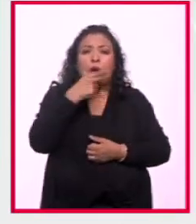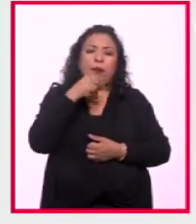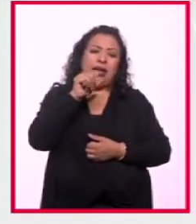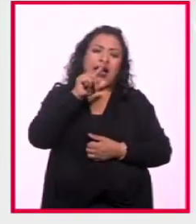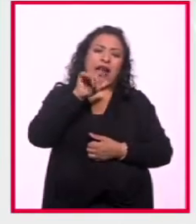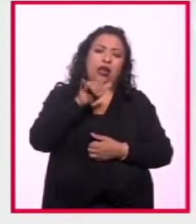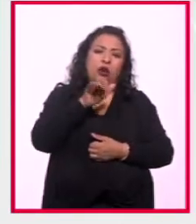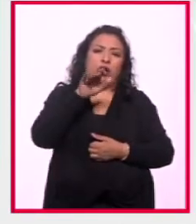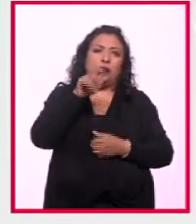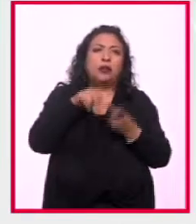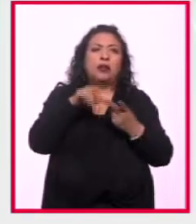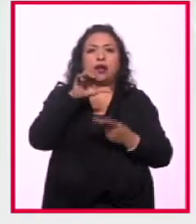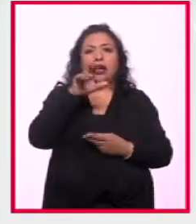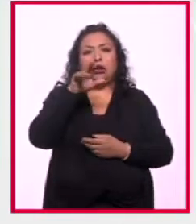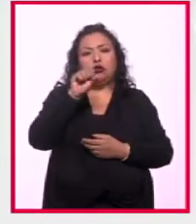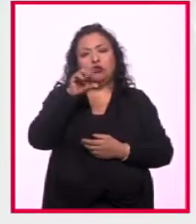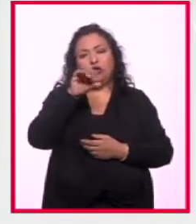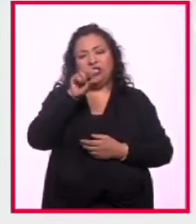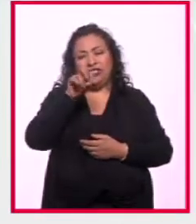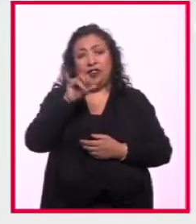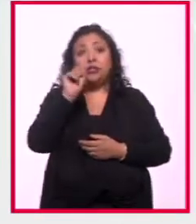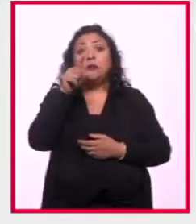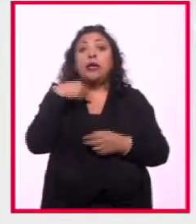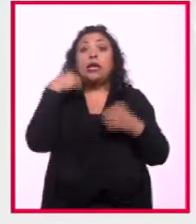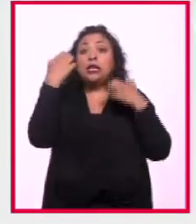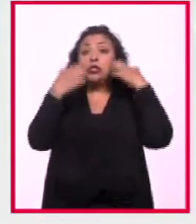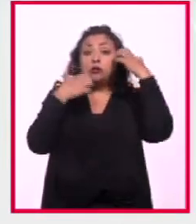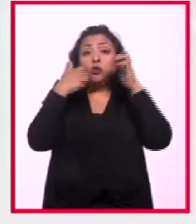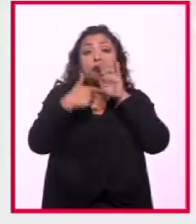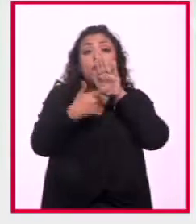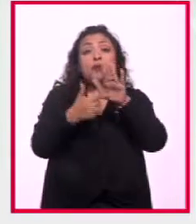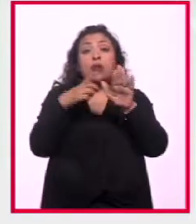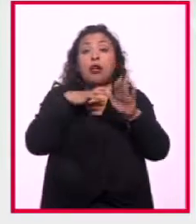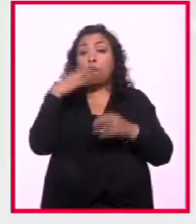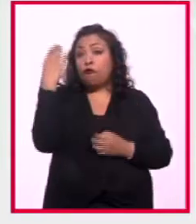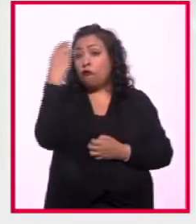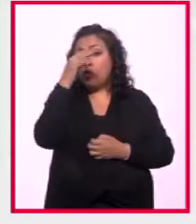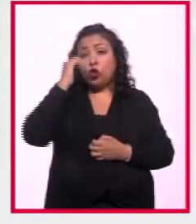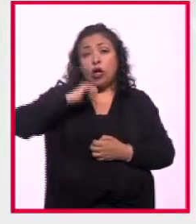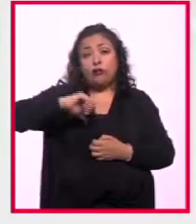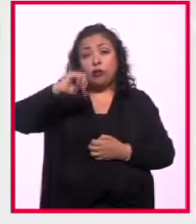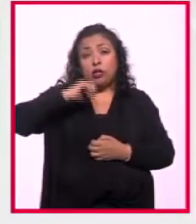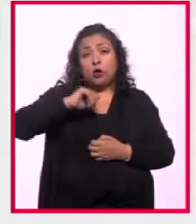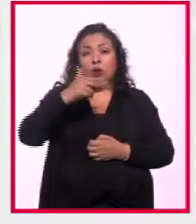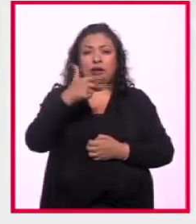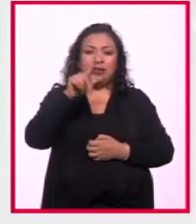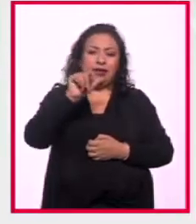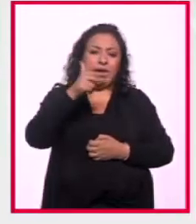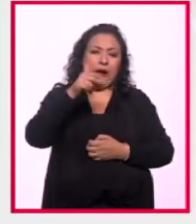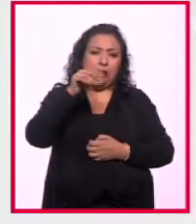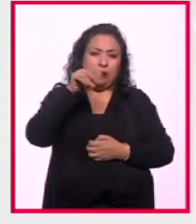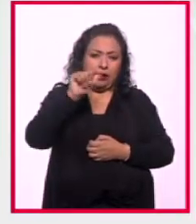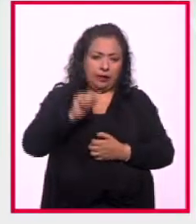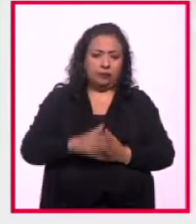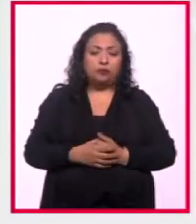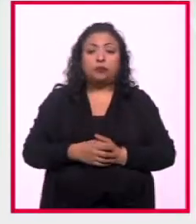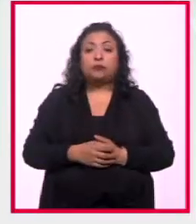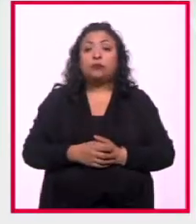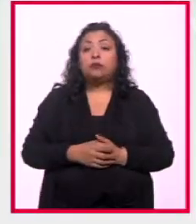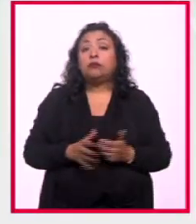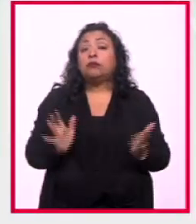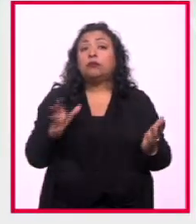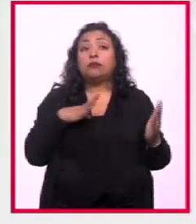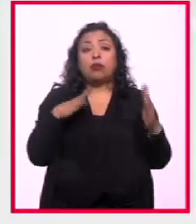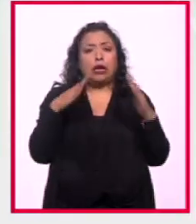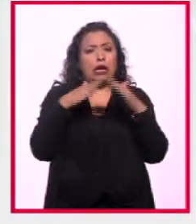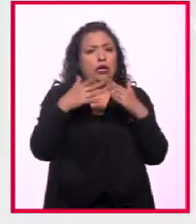y carlos monsiváis además de una exposición que presenta fotografías antiguas de la habana la